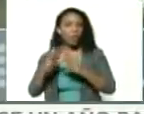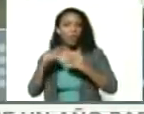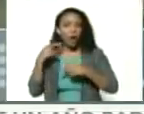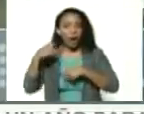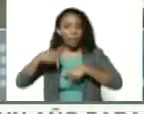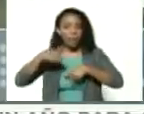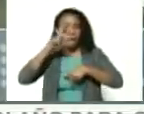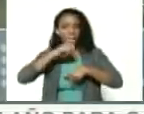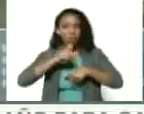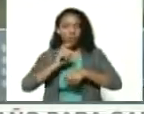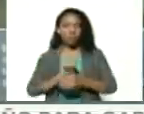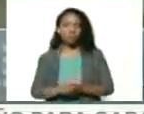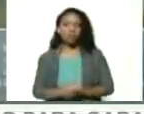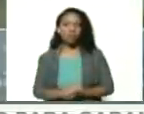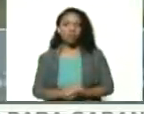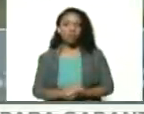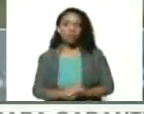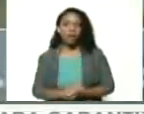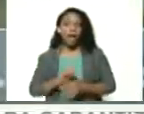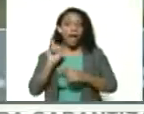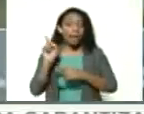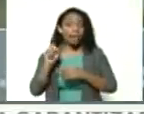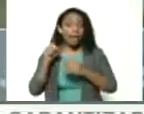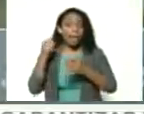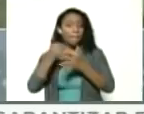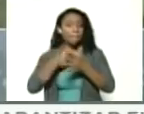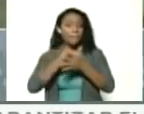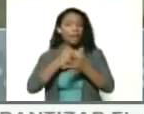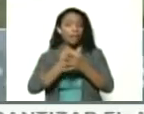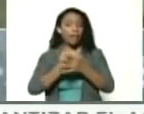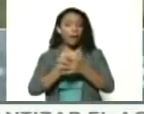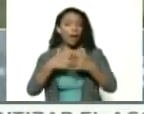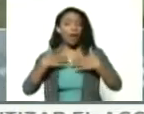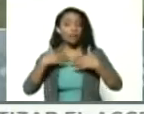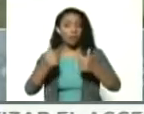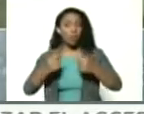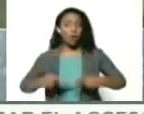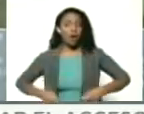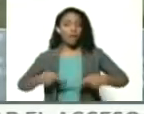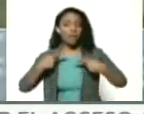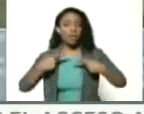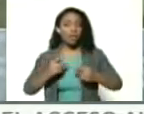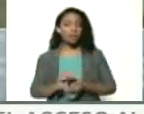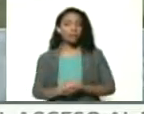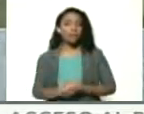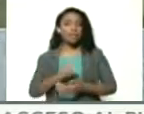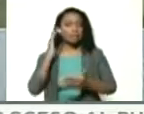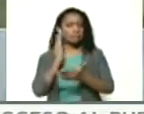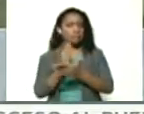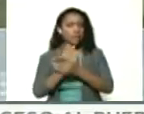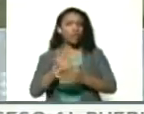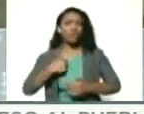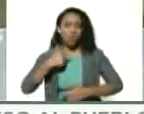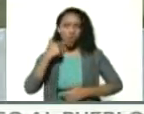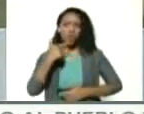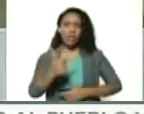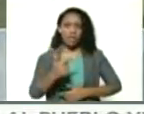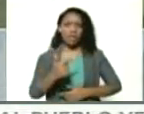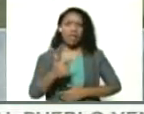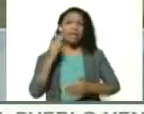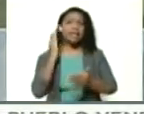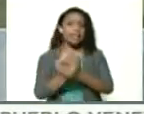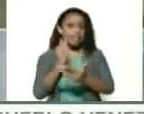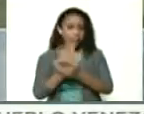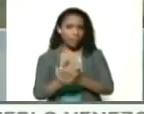año. Es una batalla por la salud, por la vida. Siempre lo dije y